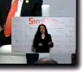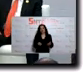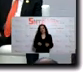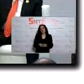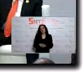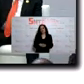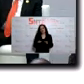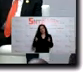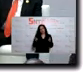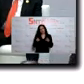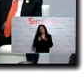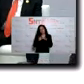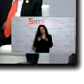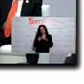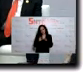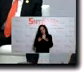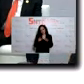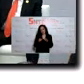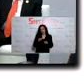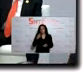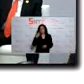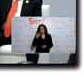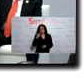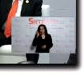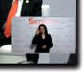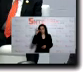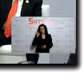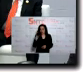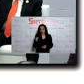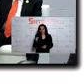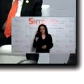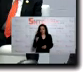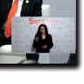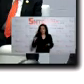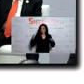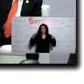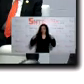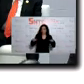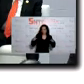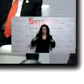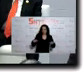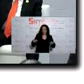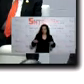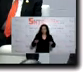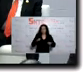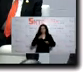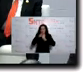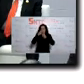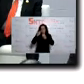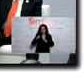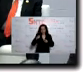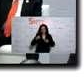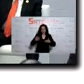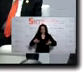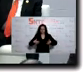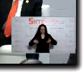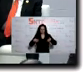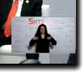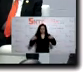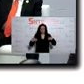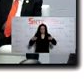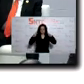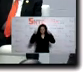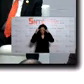Que el 35% de los casos las personas expresaban la ira así, ceñiendo el frunzo de la